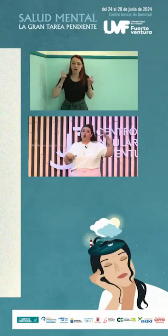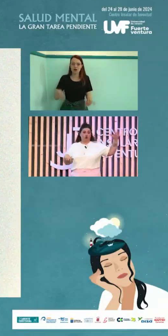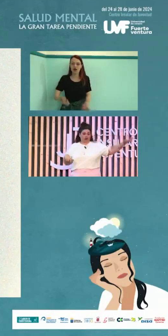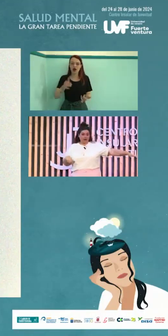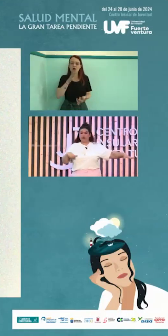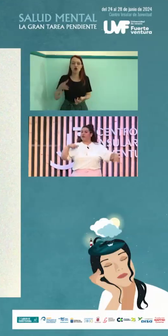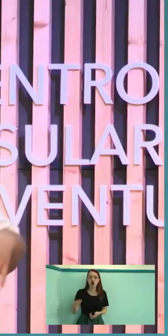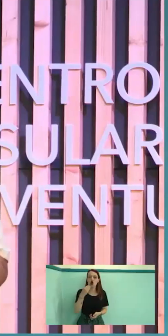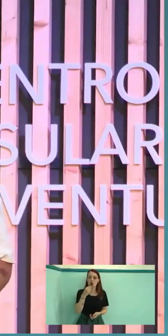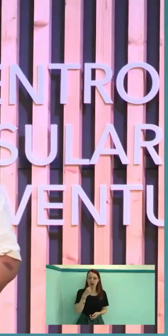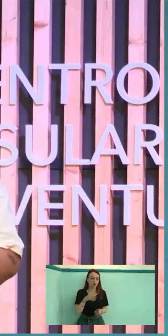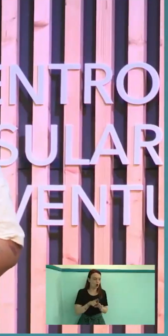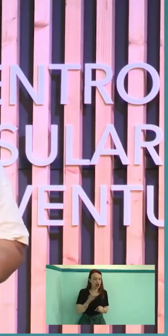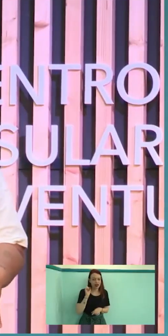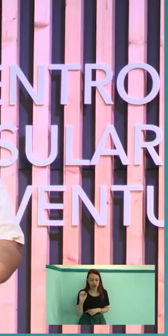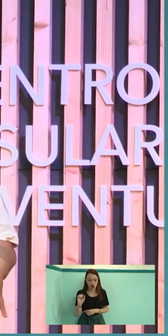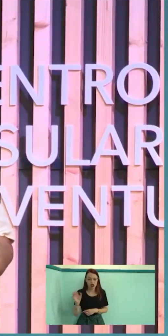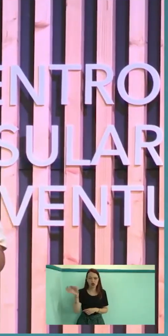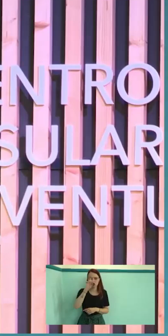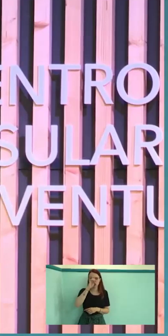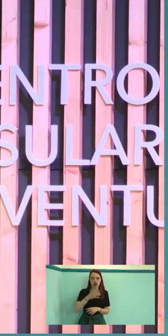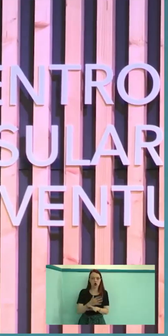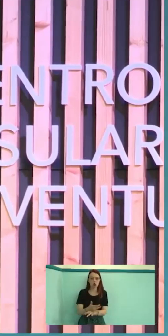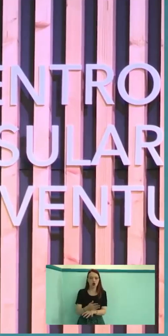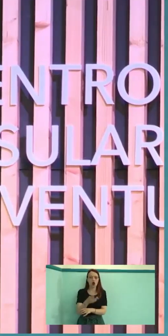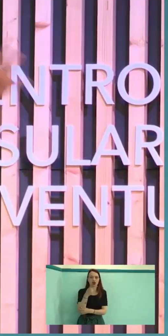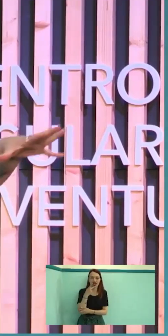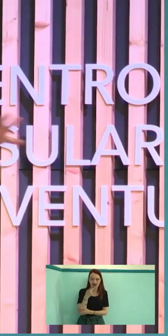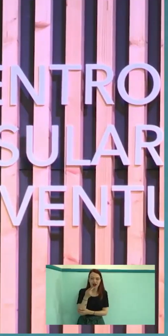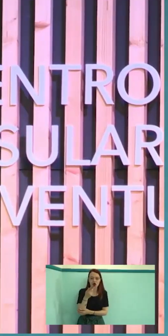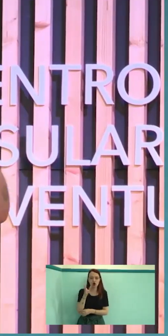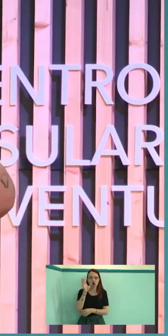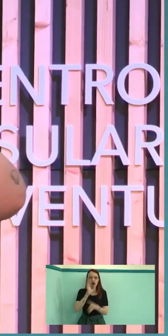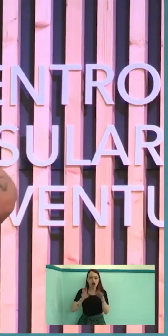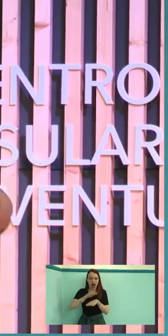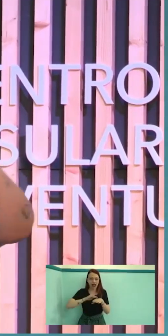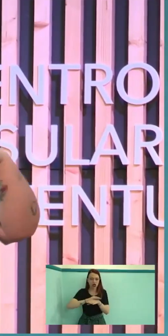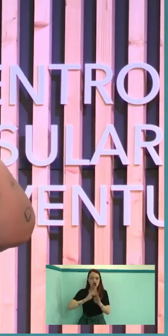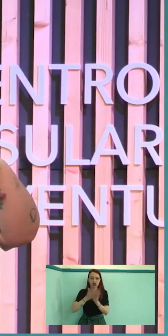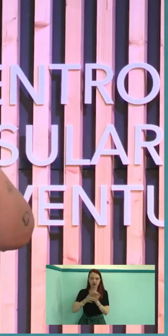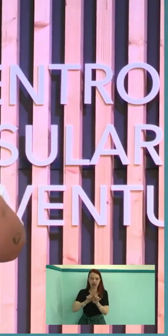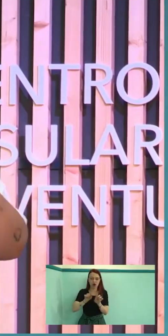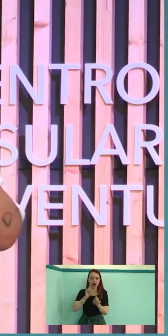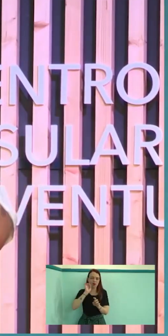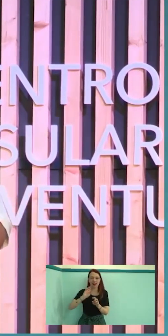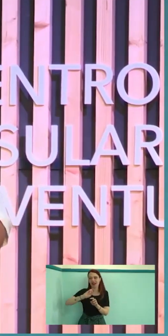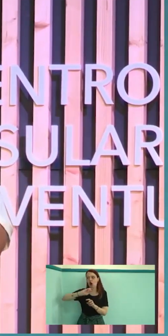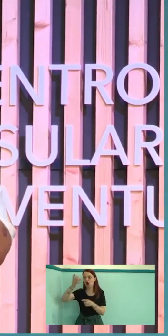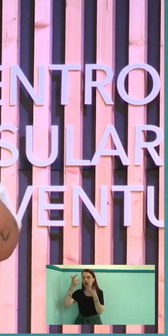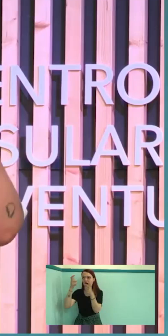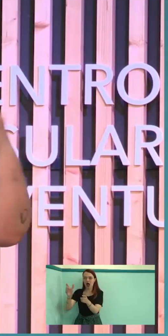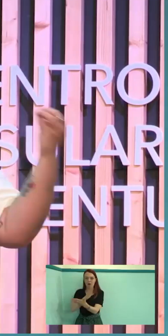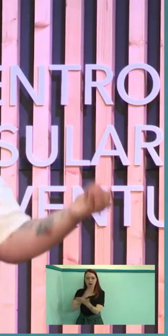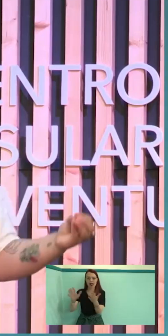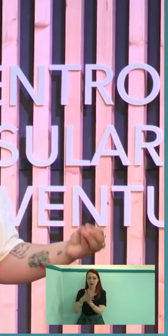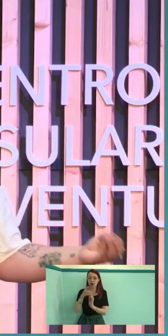que con adicciones o con eh No sé se me ocurre juego tabaco alcohol todo esto que ponemos como en otra vale Aunque sabemos que no existe